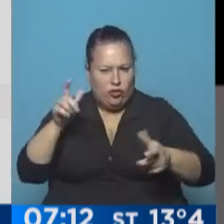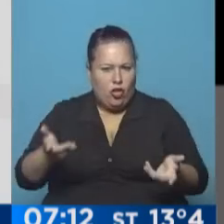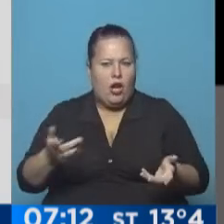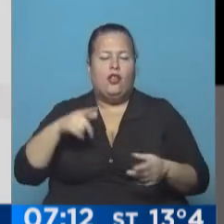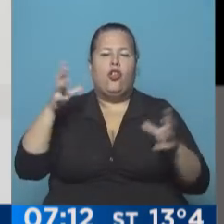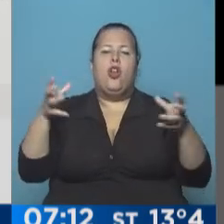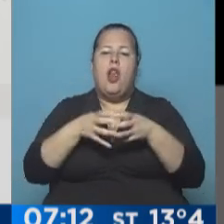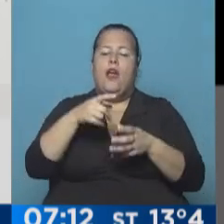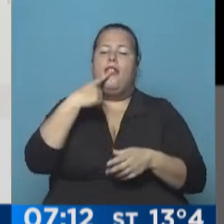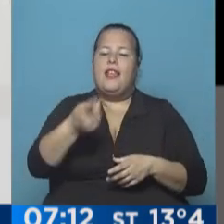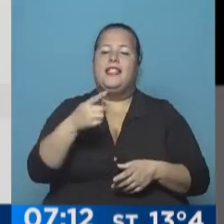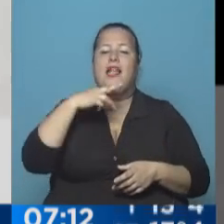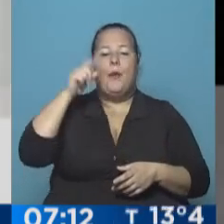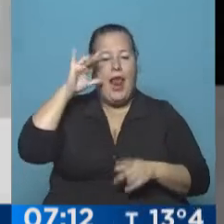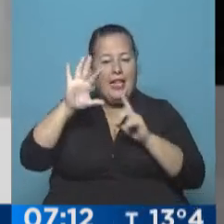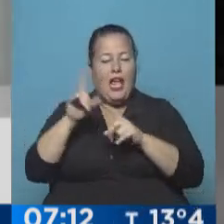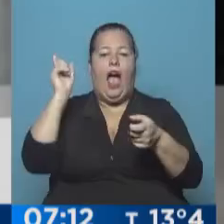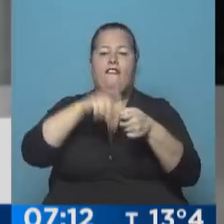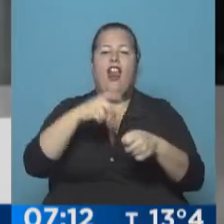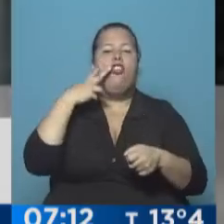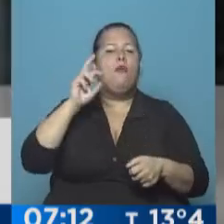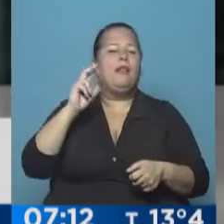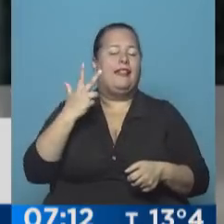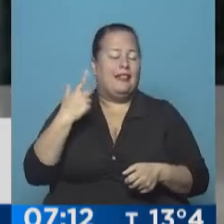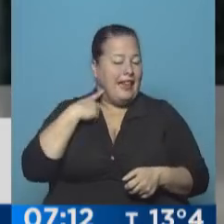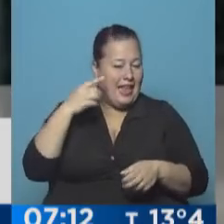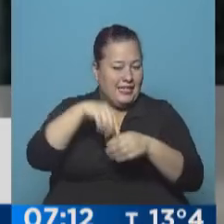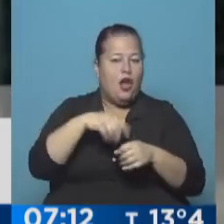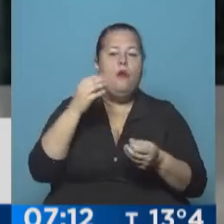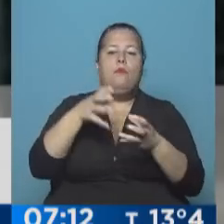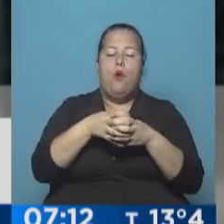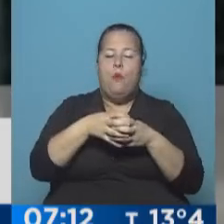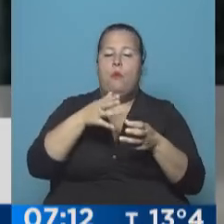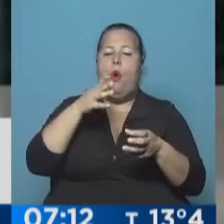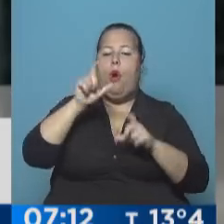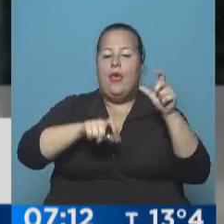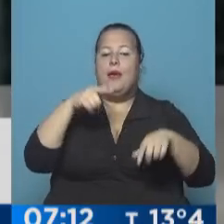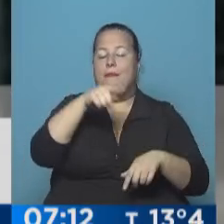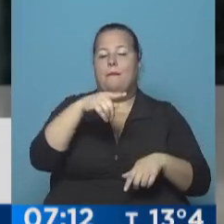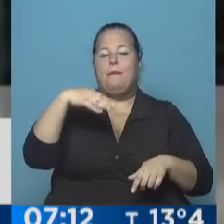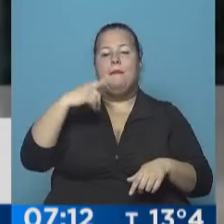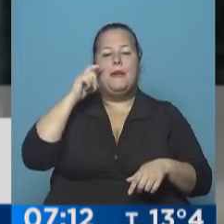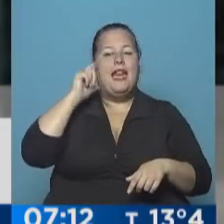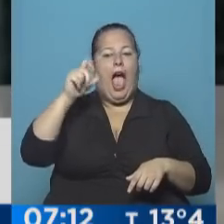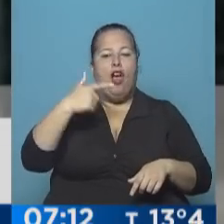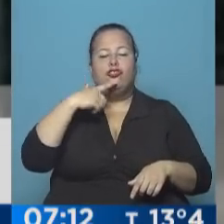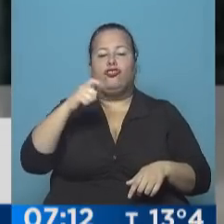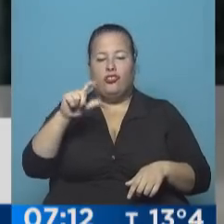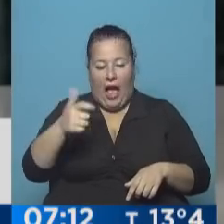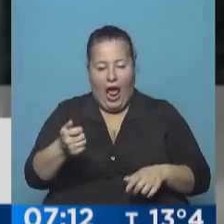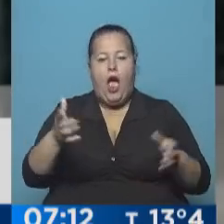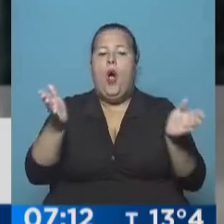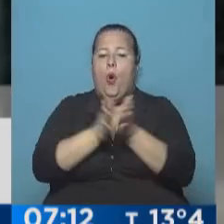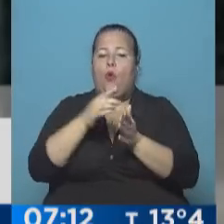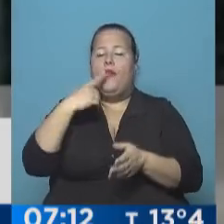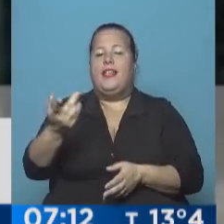la organización informó que Ariel Velázquez era afiliado desde 2013 al Partido por la Soberanía Popular, que es de Milagro Sala, y va en sintonía con lo